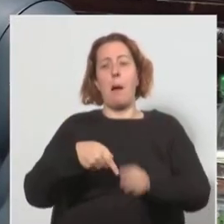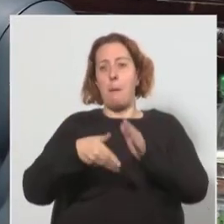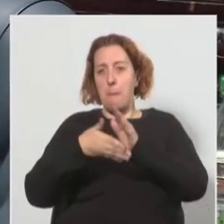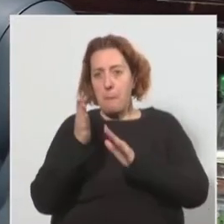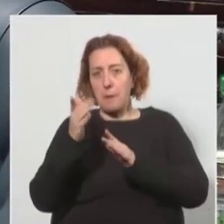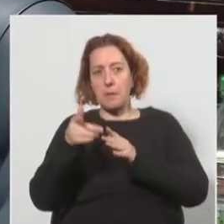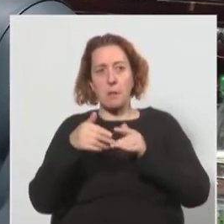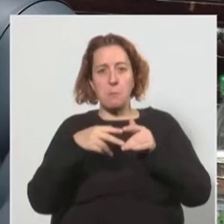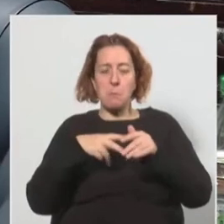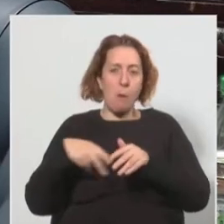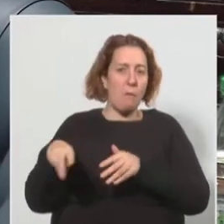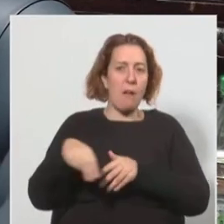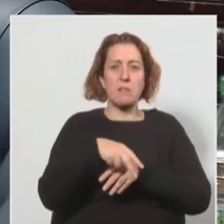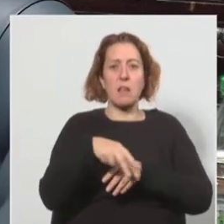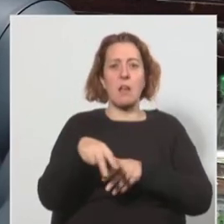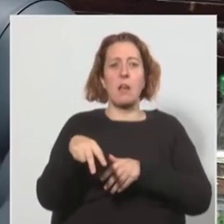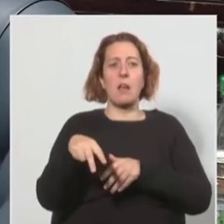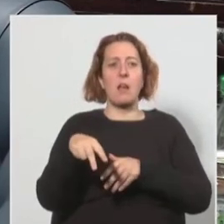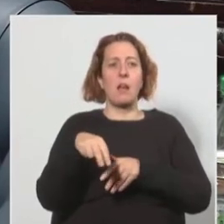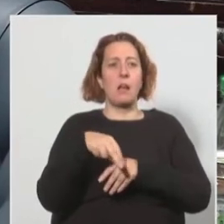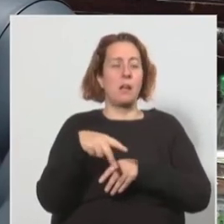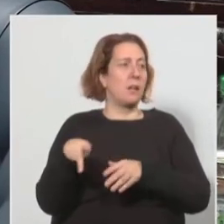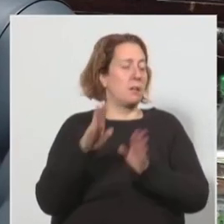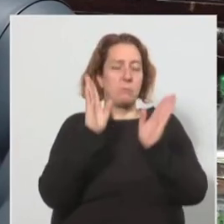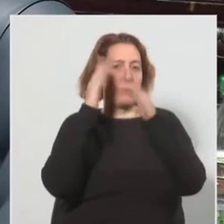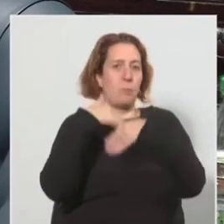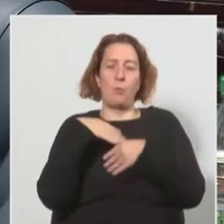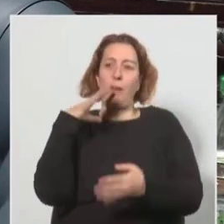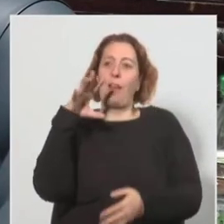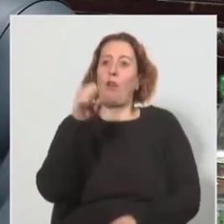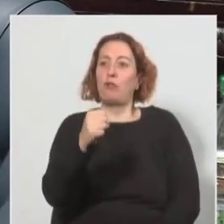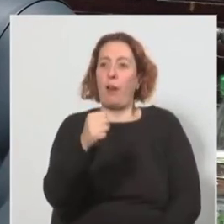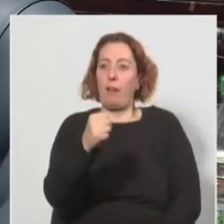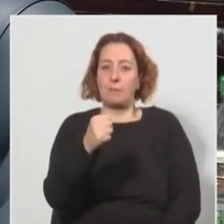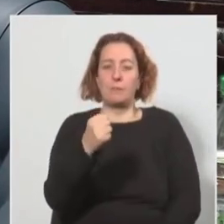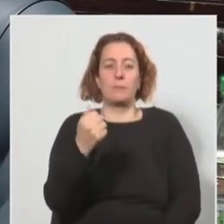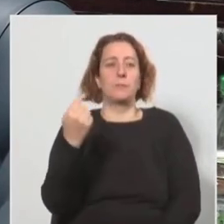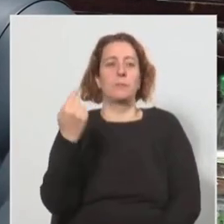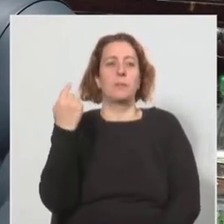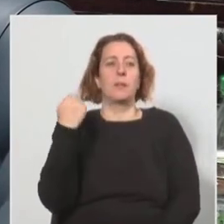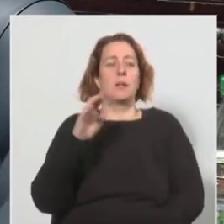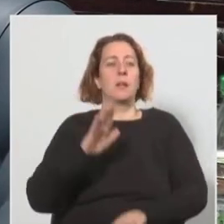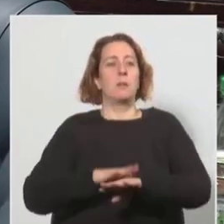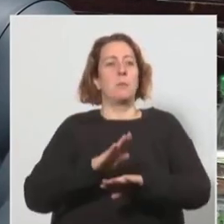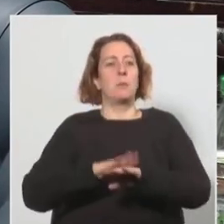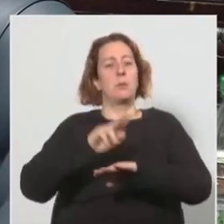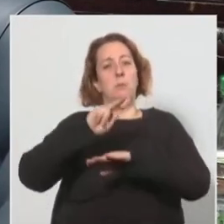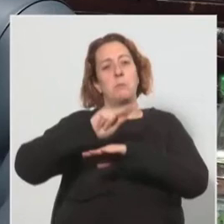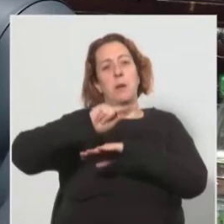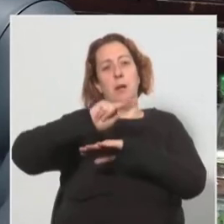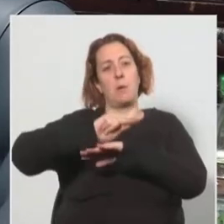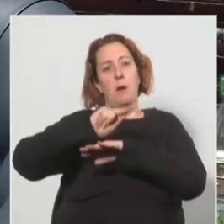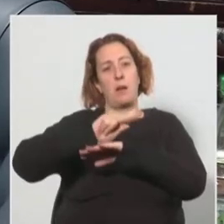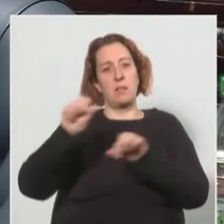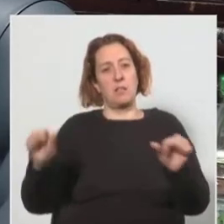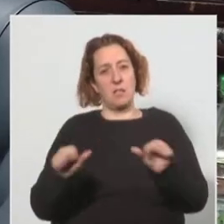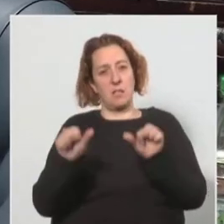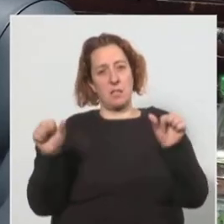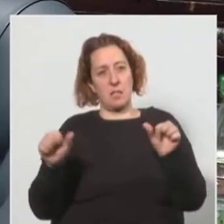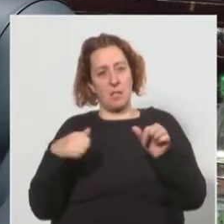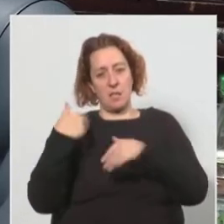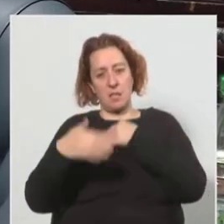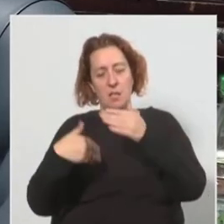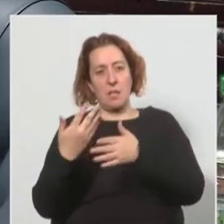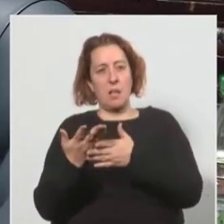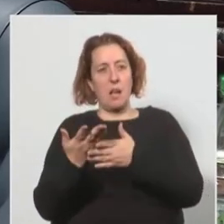y permanecer inubicable en el momento en que en Paraguay se llevaba adelante